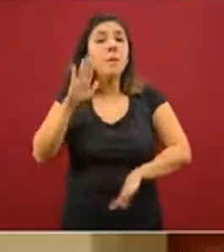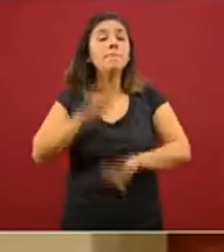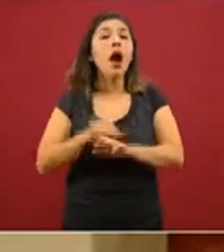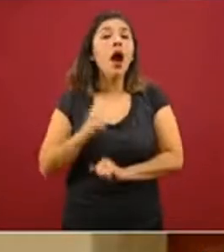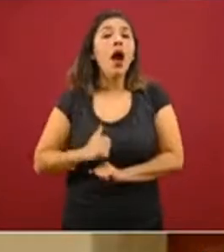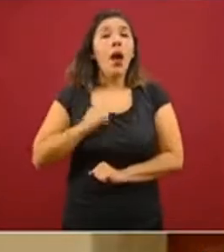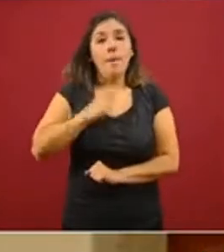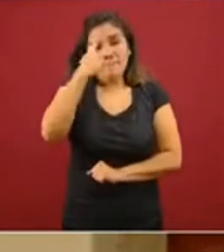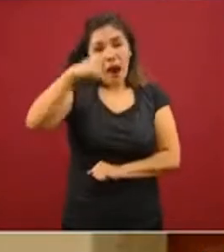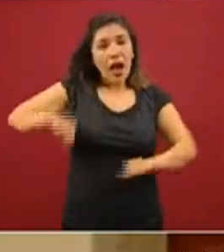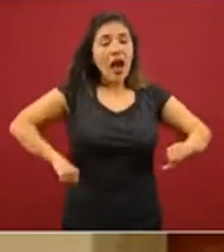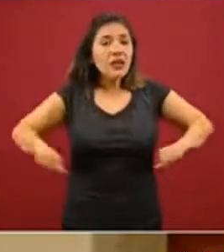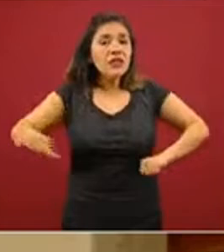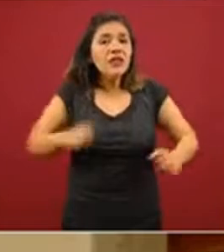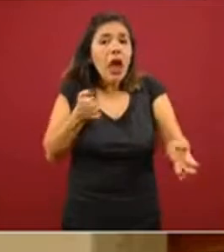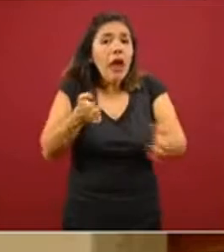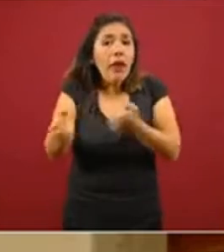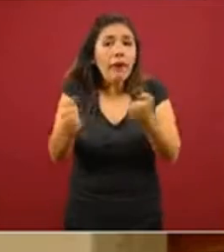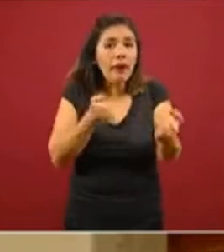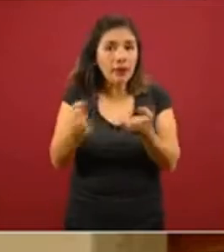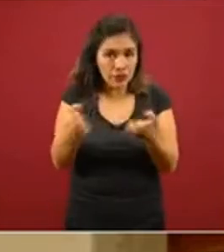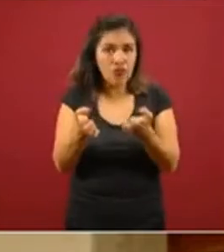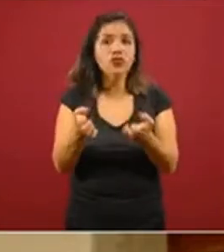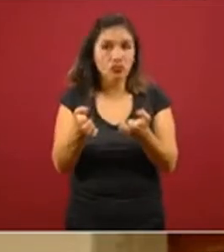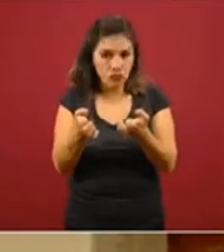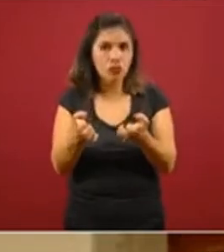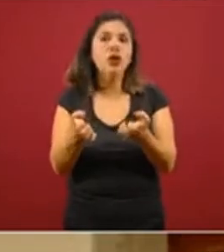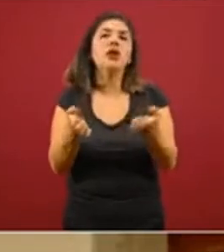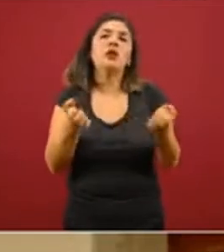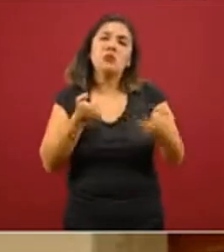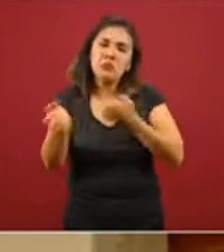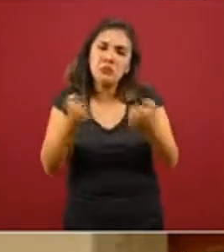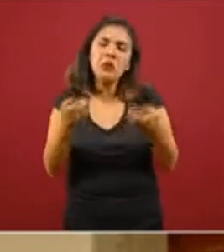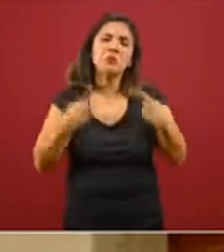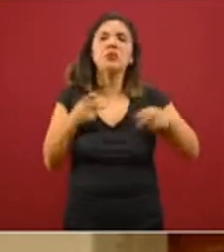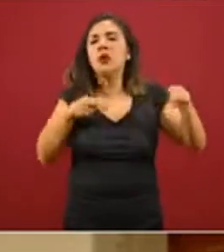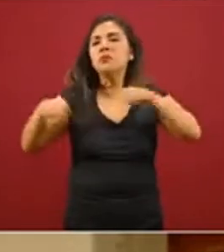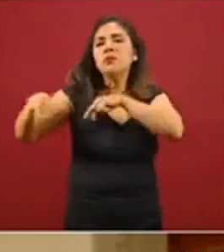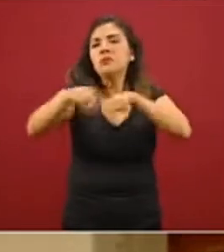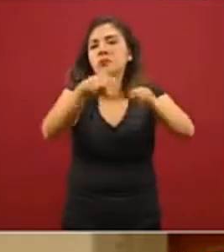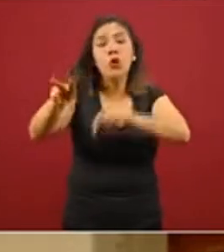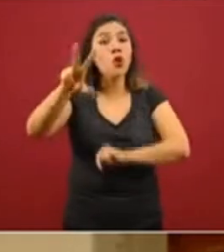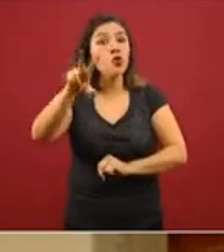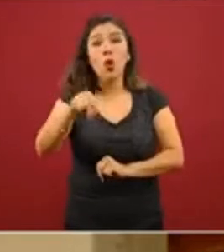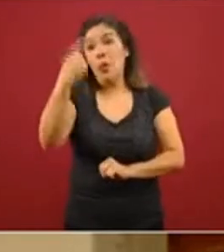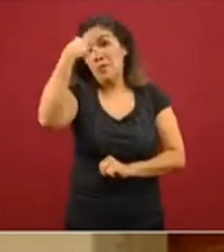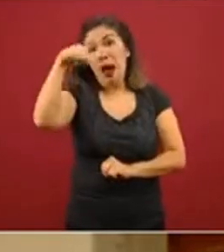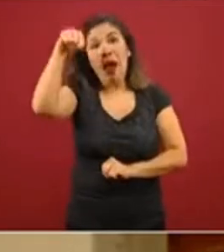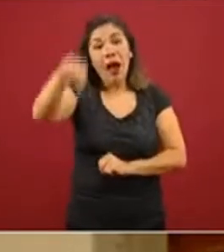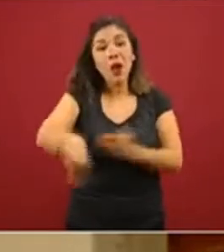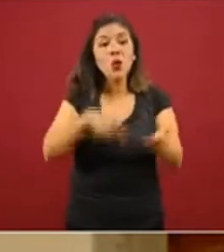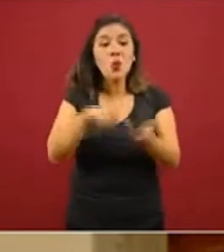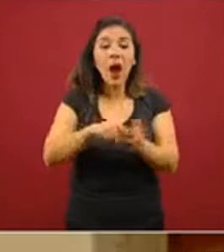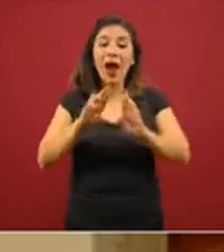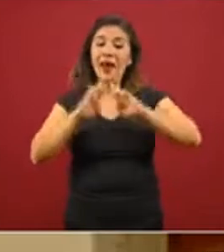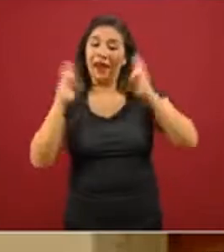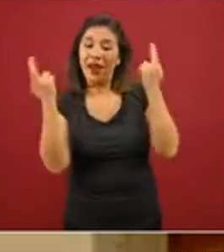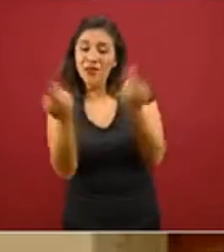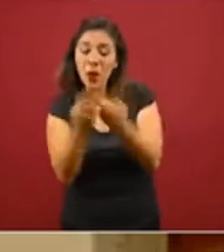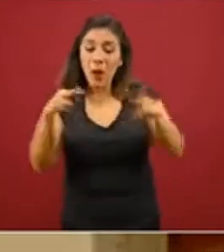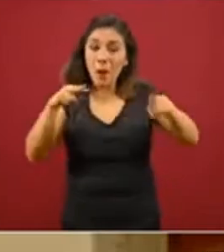para actividades físicas, es decir, para activación física de la población, no tanto para llevar a cabo